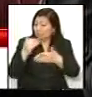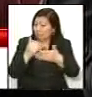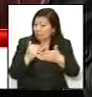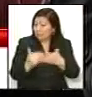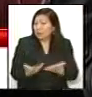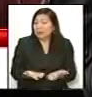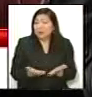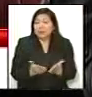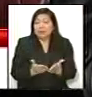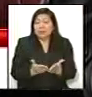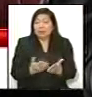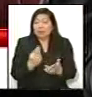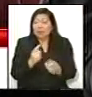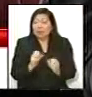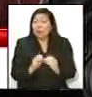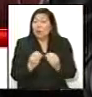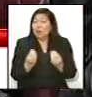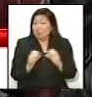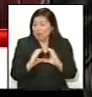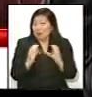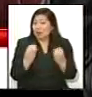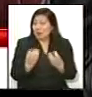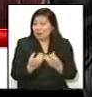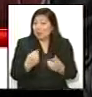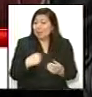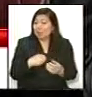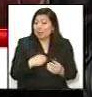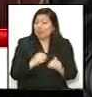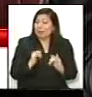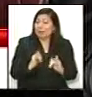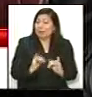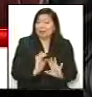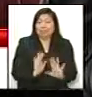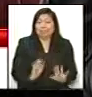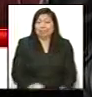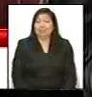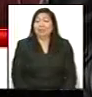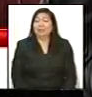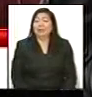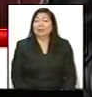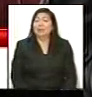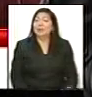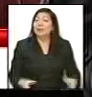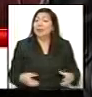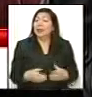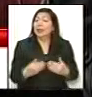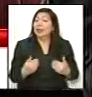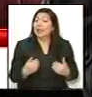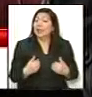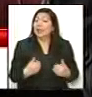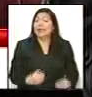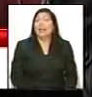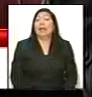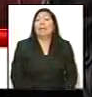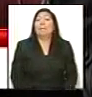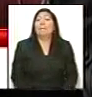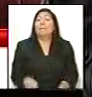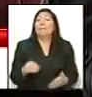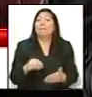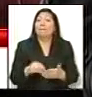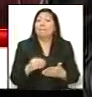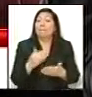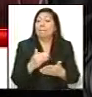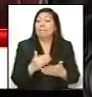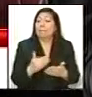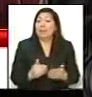a un órgano extraño a ellos como el Congreso, nosotros pues no nos dejemos hacer la plana. Yo creo que la Comisión tiene la autonomía de plantear un